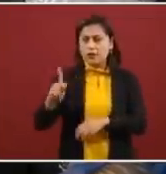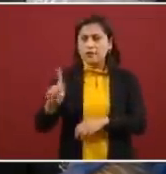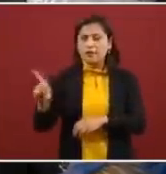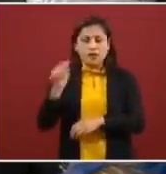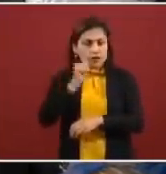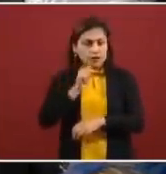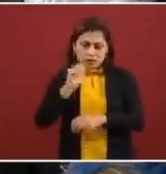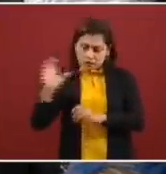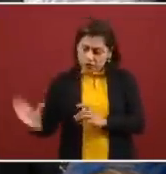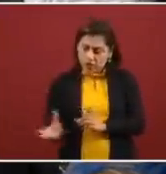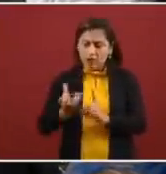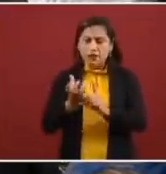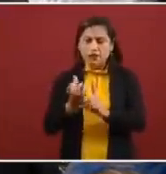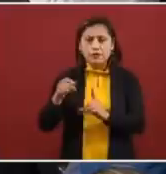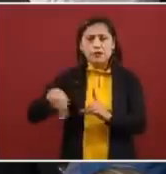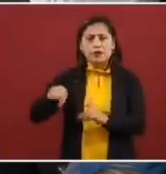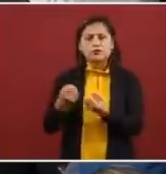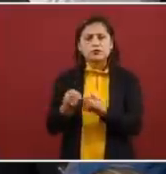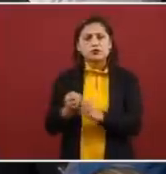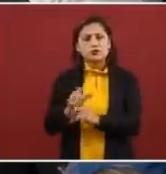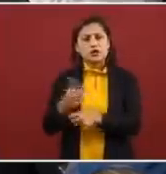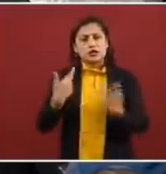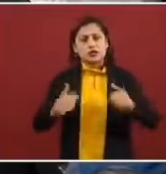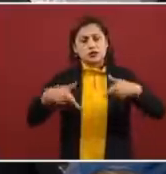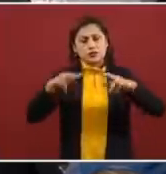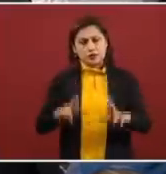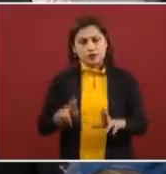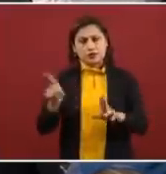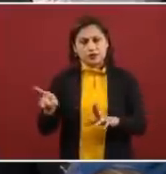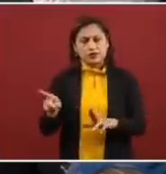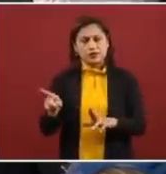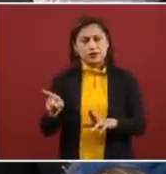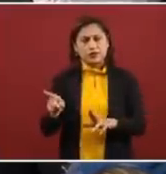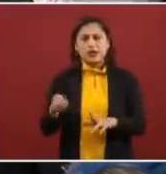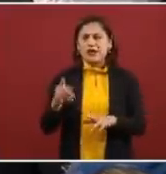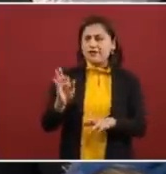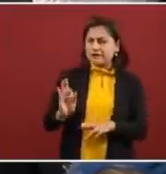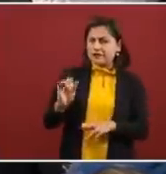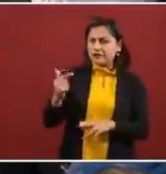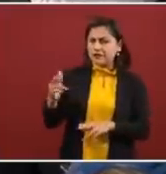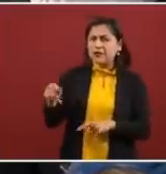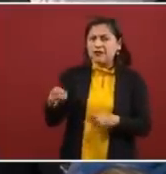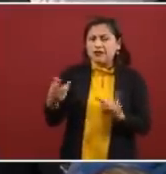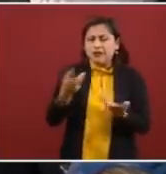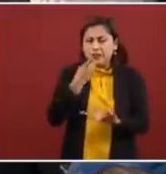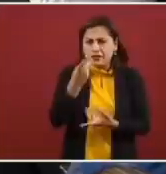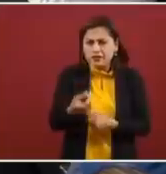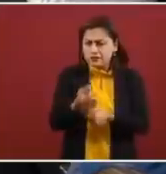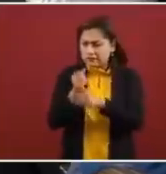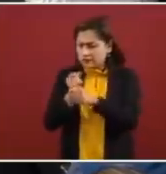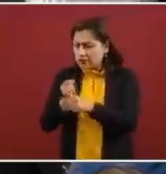la fiscalía cual es el documento legal en la fibra jurídica que se está